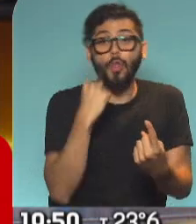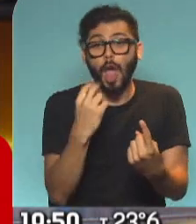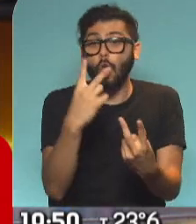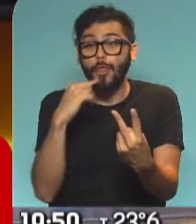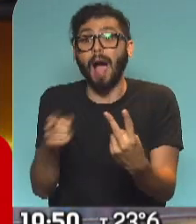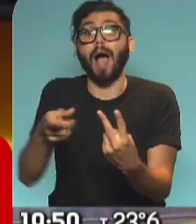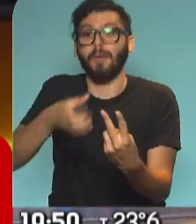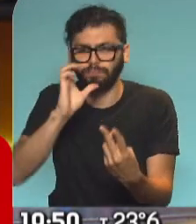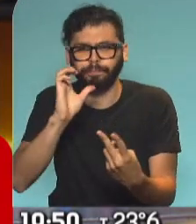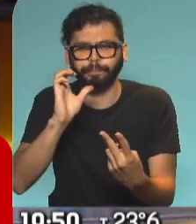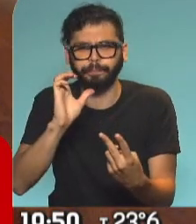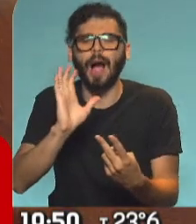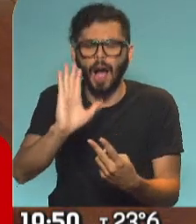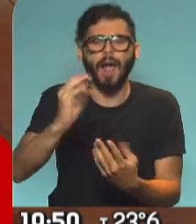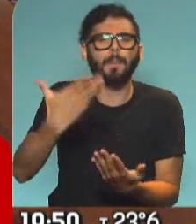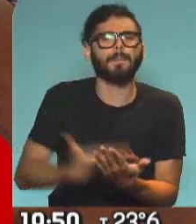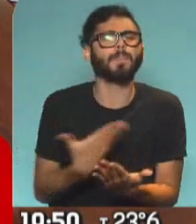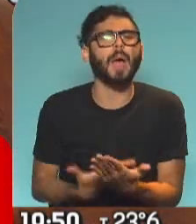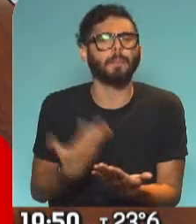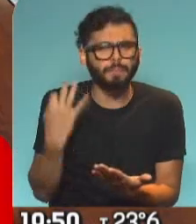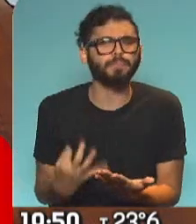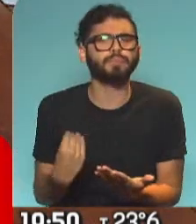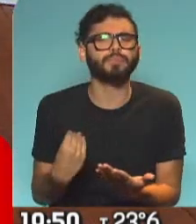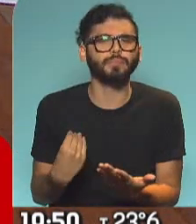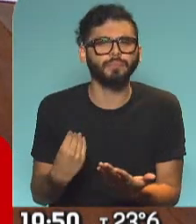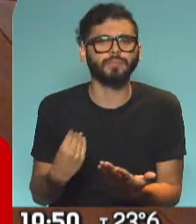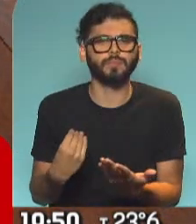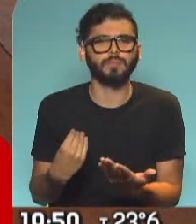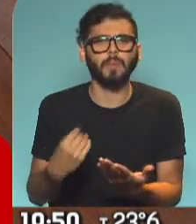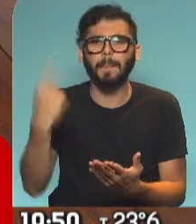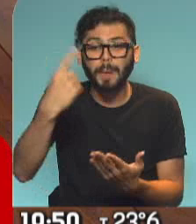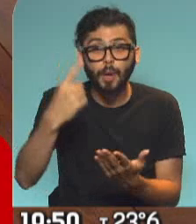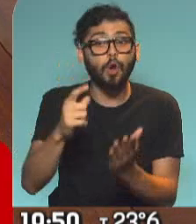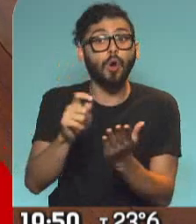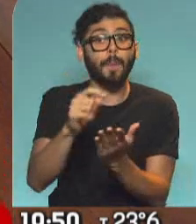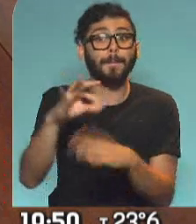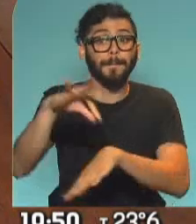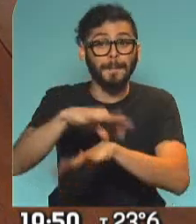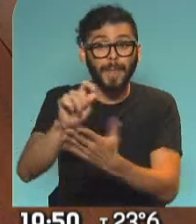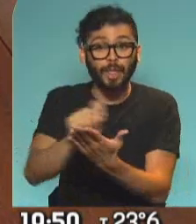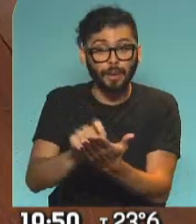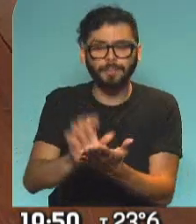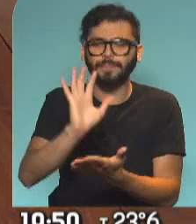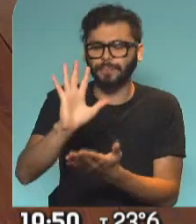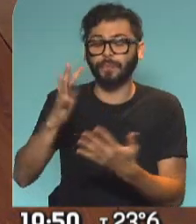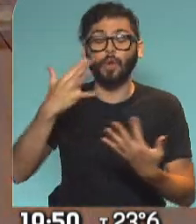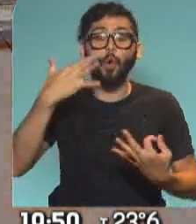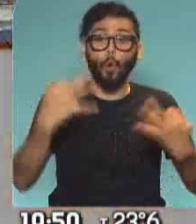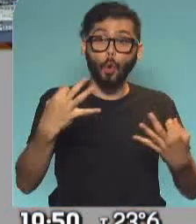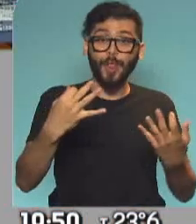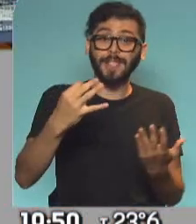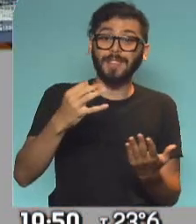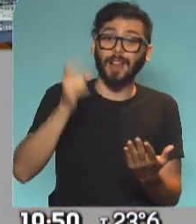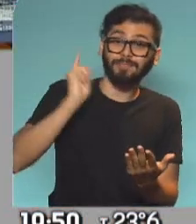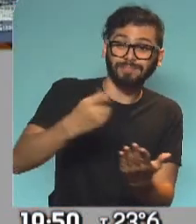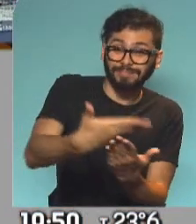empecemos a acompañarlo con documentos, que son Bien. lo que habitualmente trae Néstor. En primer lugar, la receta. Sí, a ver, el fallo judicial básicamente